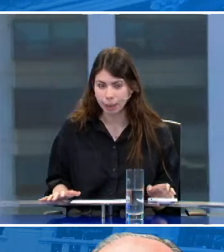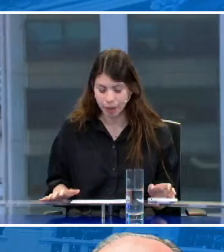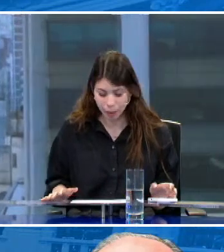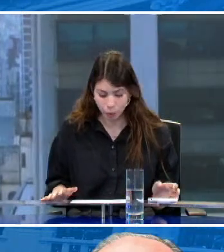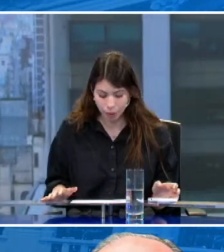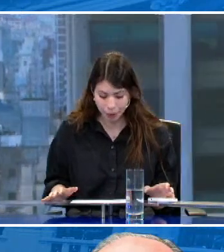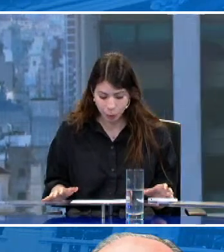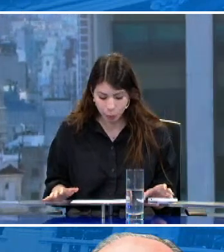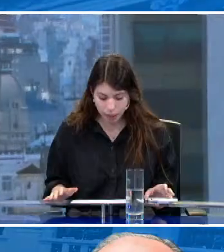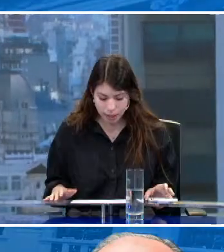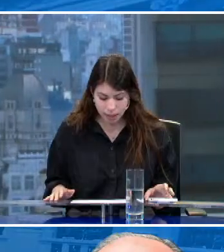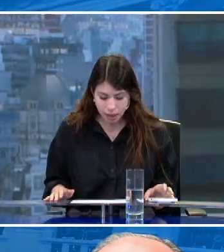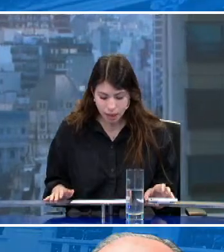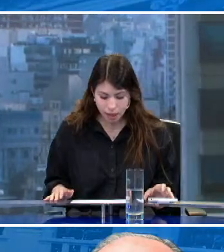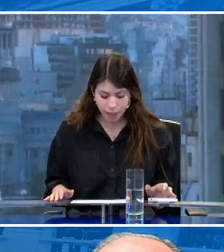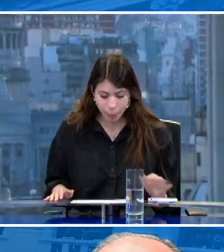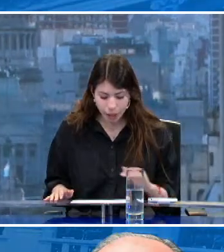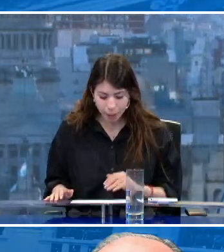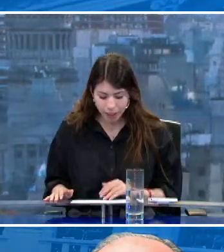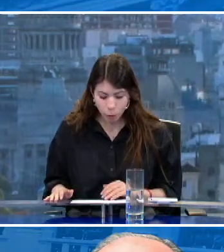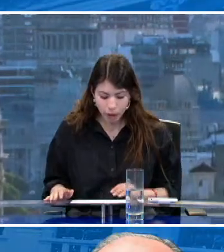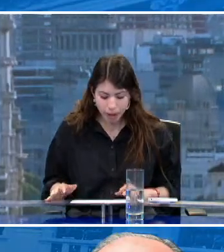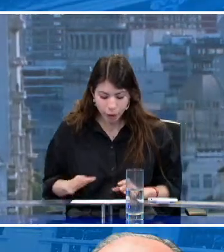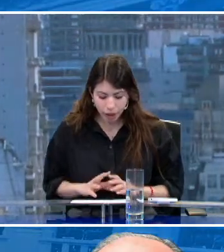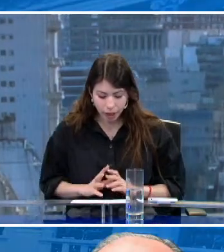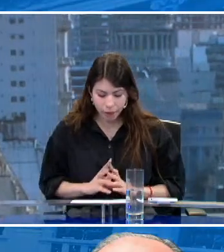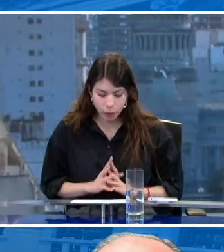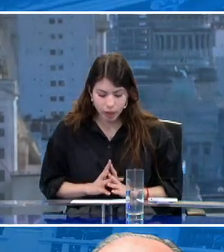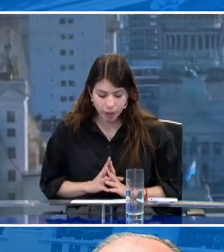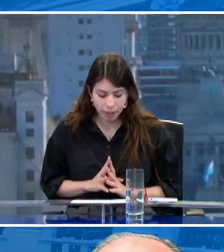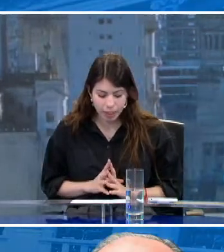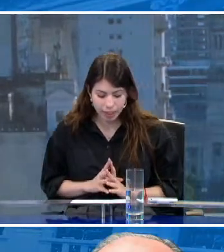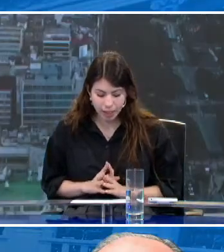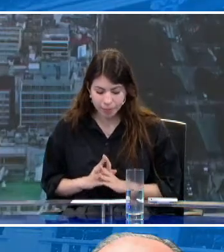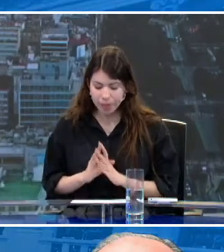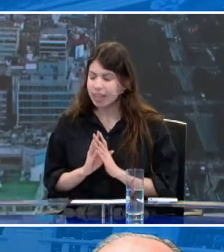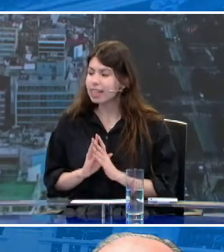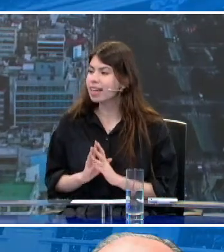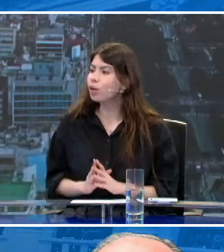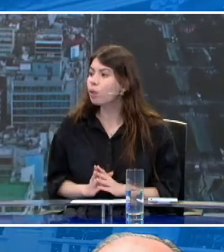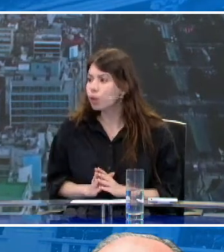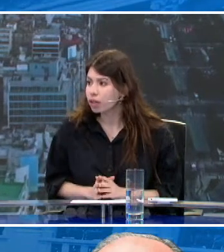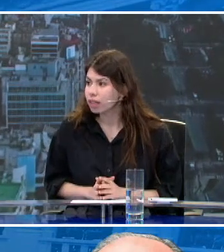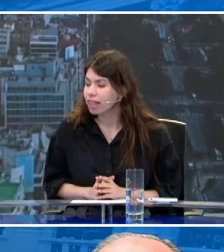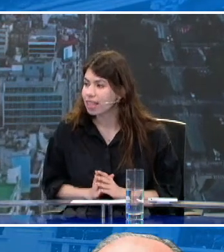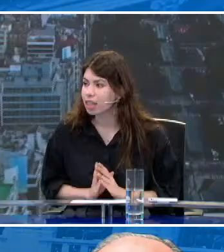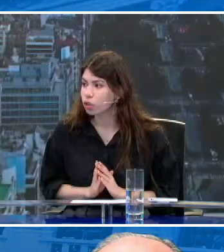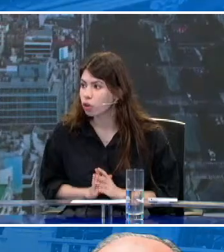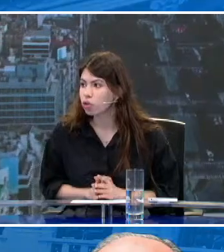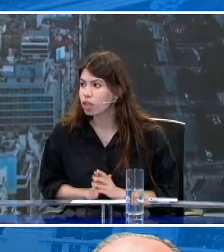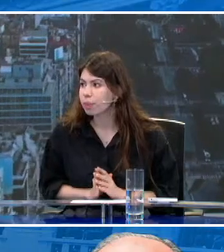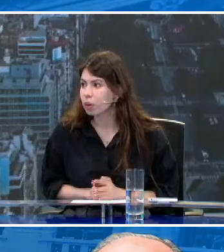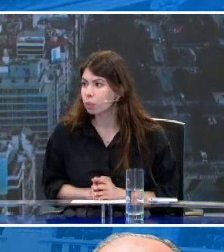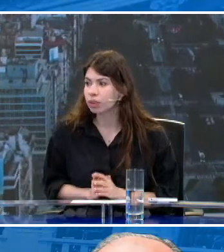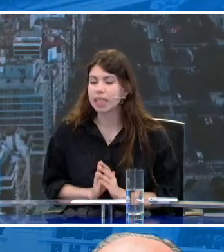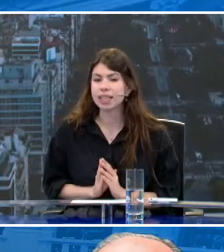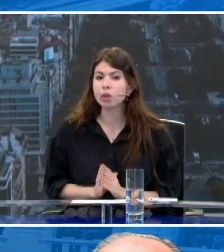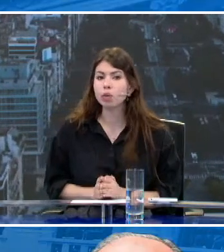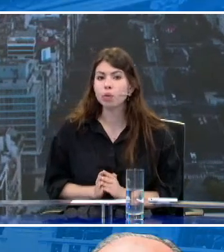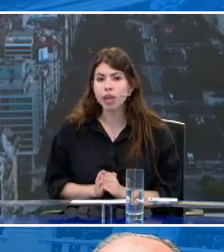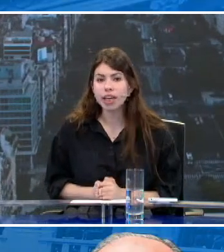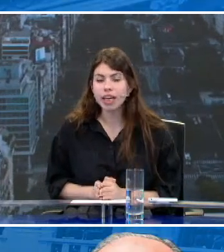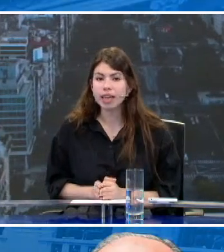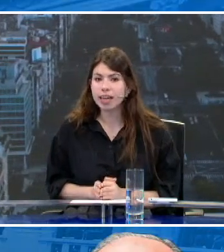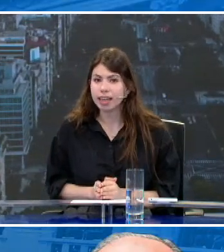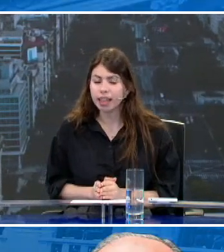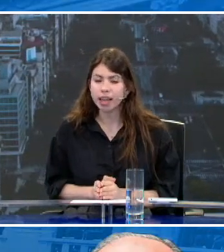que más recluta preguntas. Después capital humano, jefatura de gabinete. Salud tiene 111 preguntas. Salud,